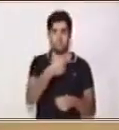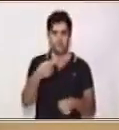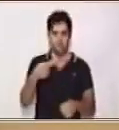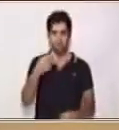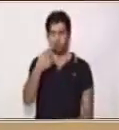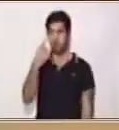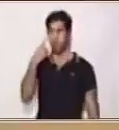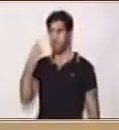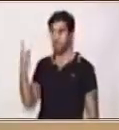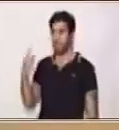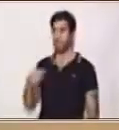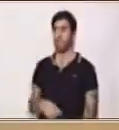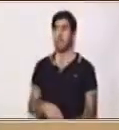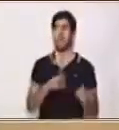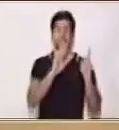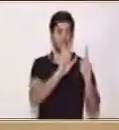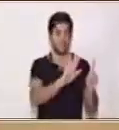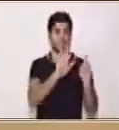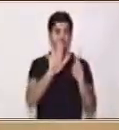mayor, que es